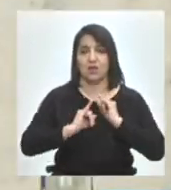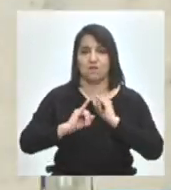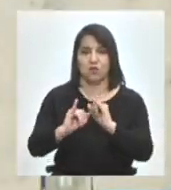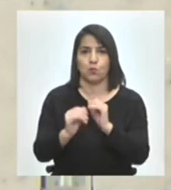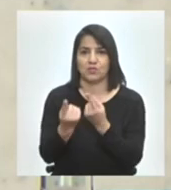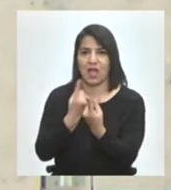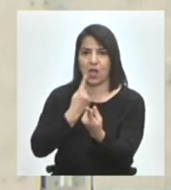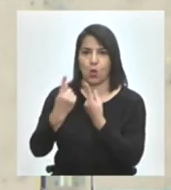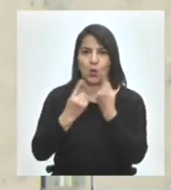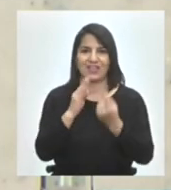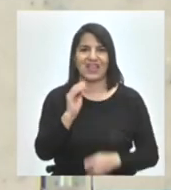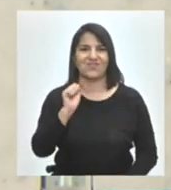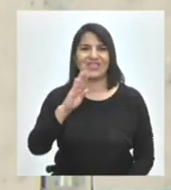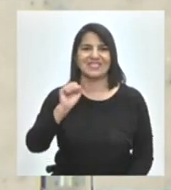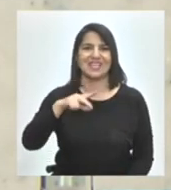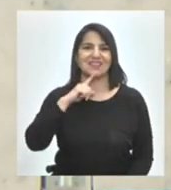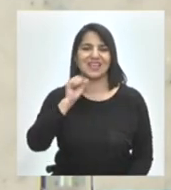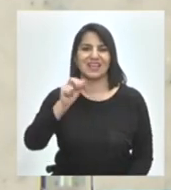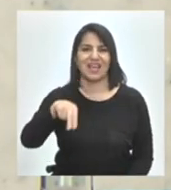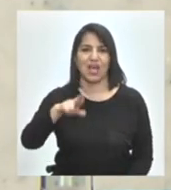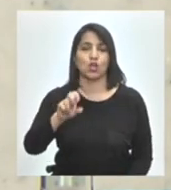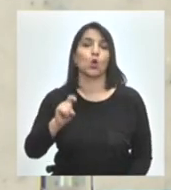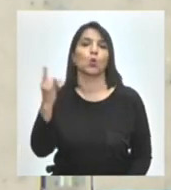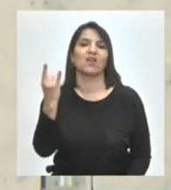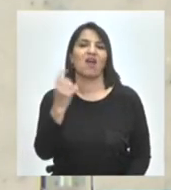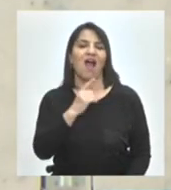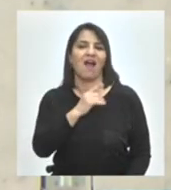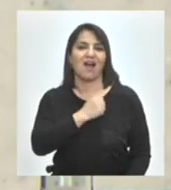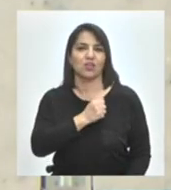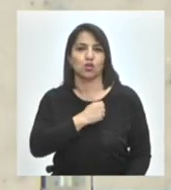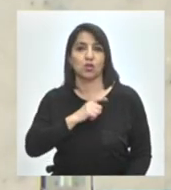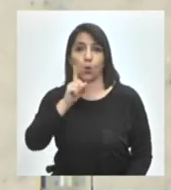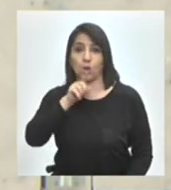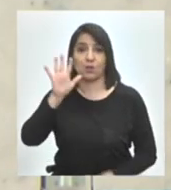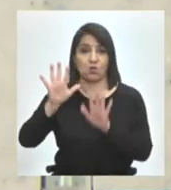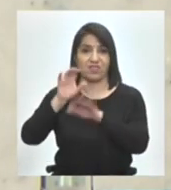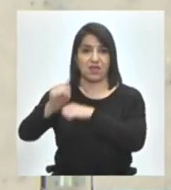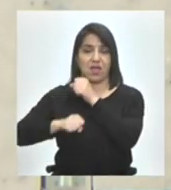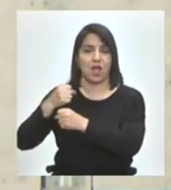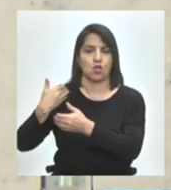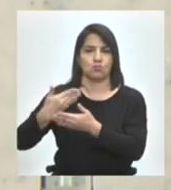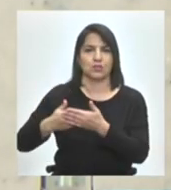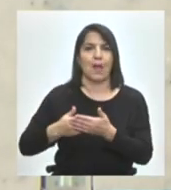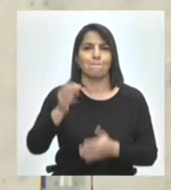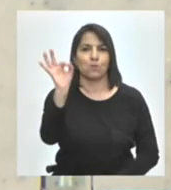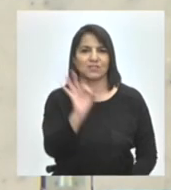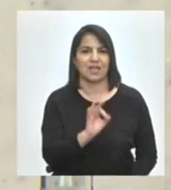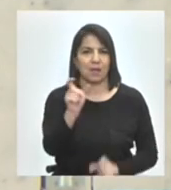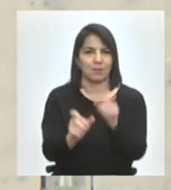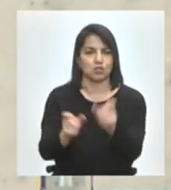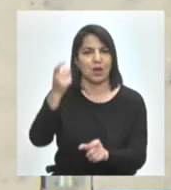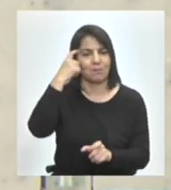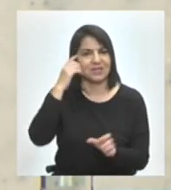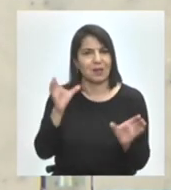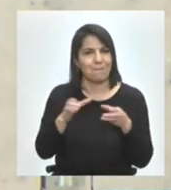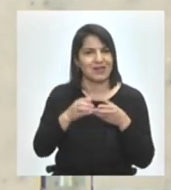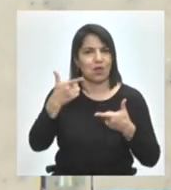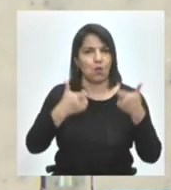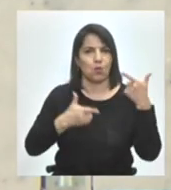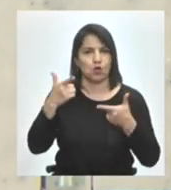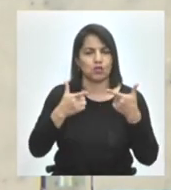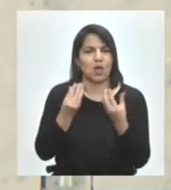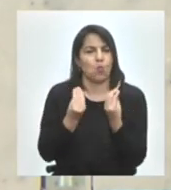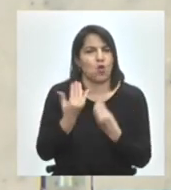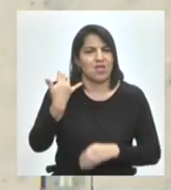de la Universidad Católica, en los últimos 10 años, el porcentaje de personas que piensa que los partidos políticos son